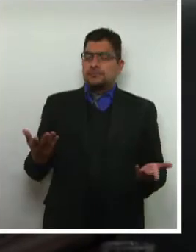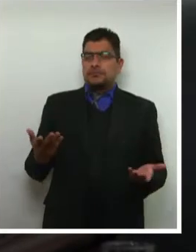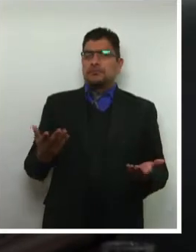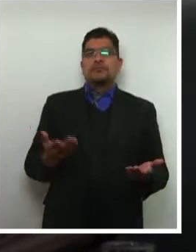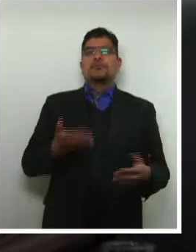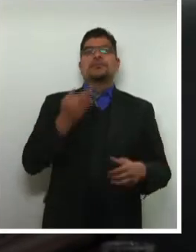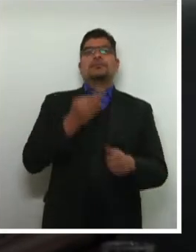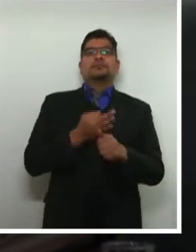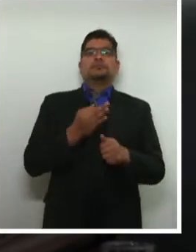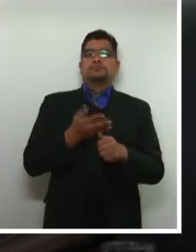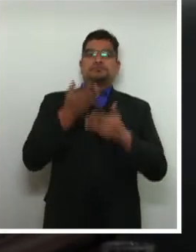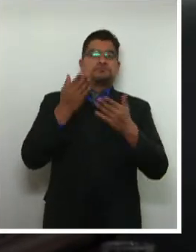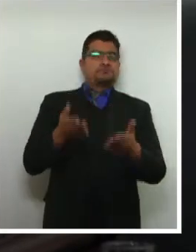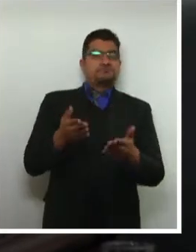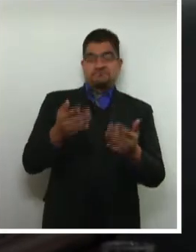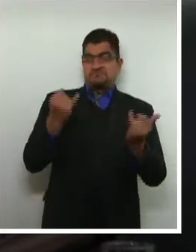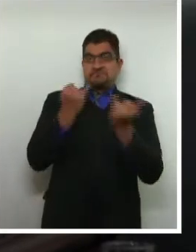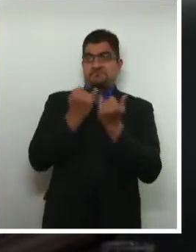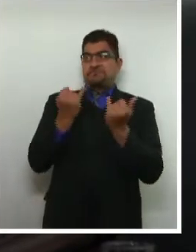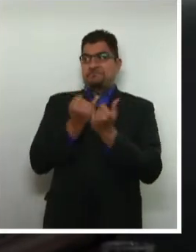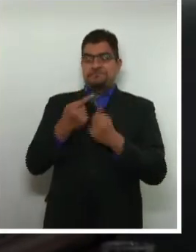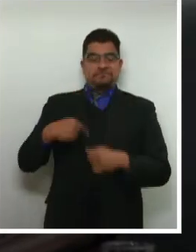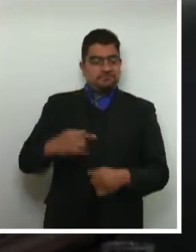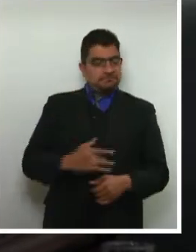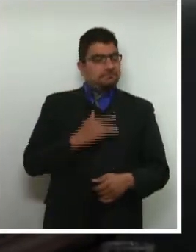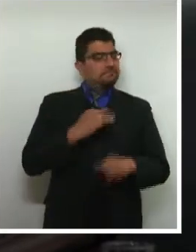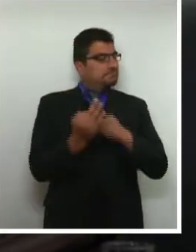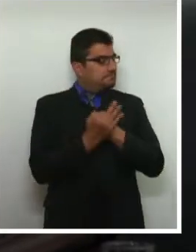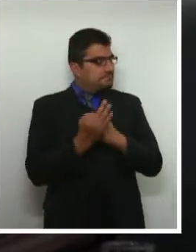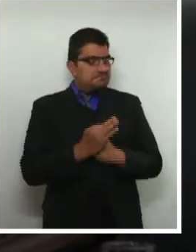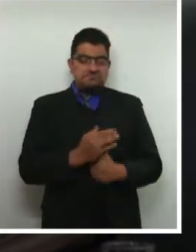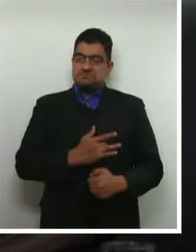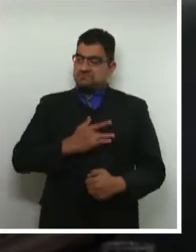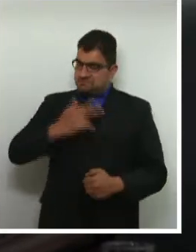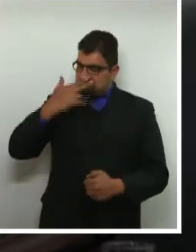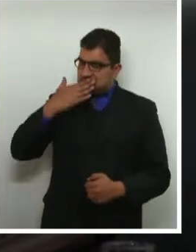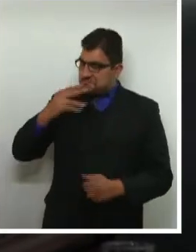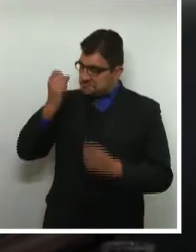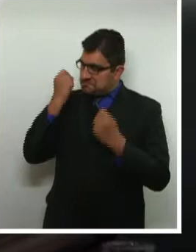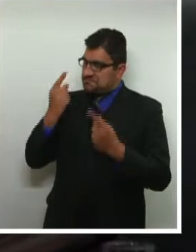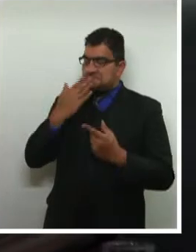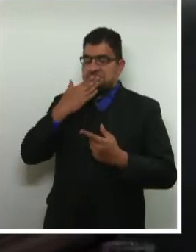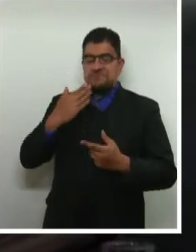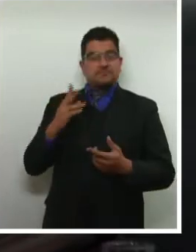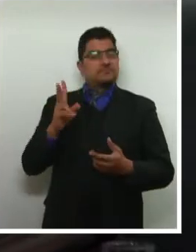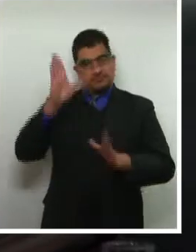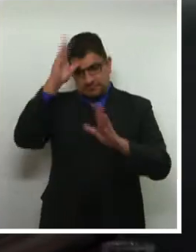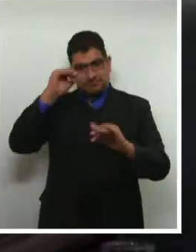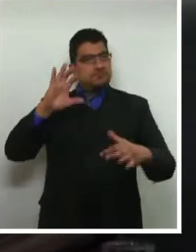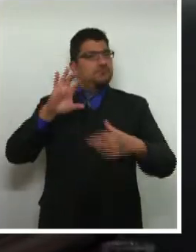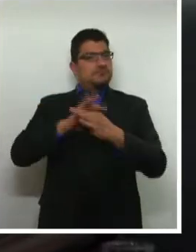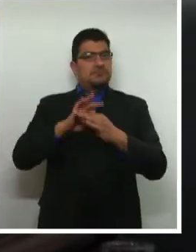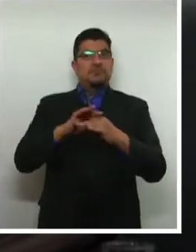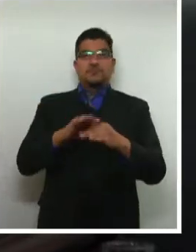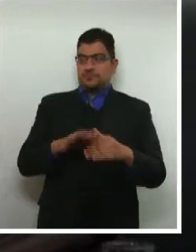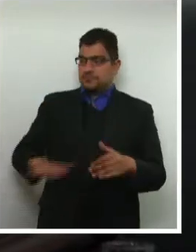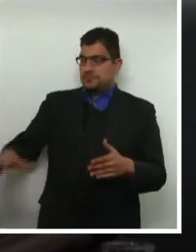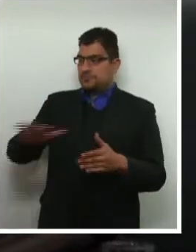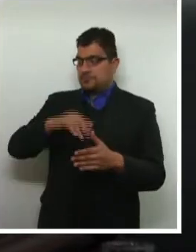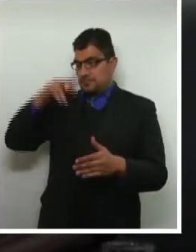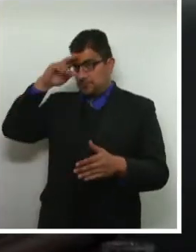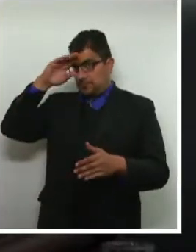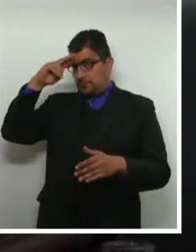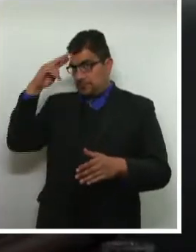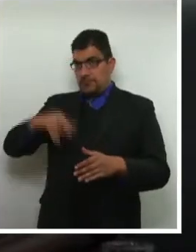algo que así como nos honra, nos compromete. El patrimonio cultural de la Ciudad